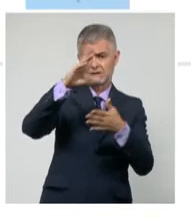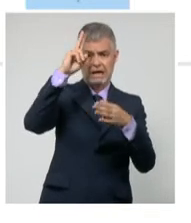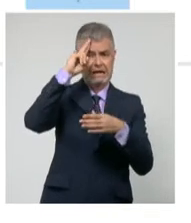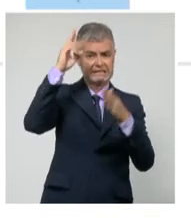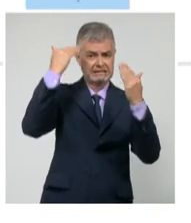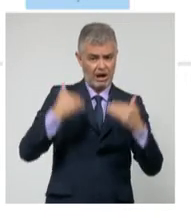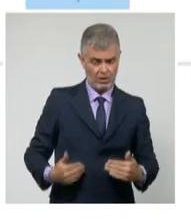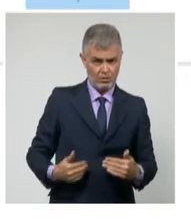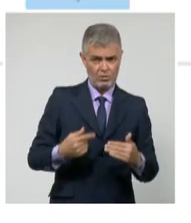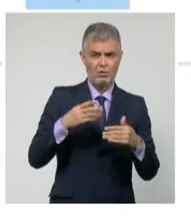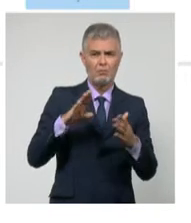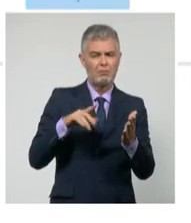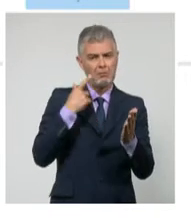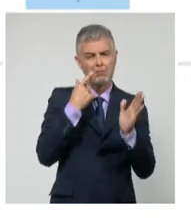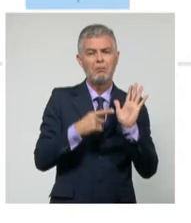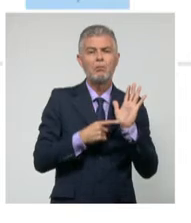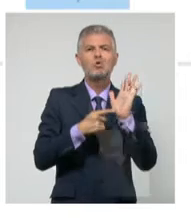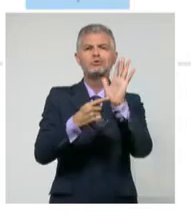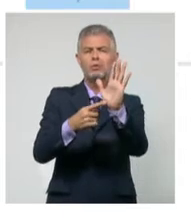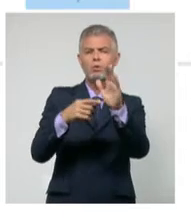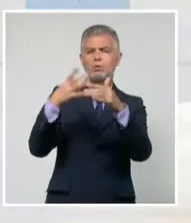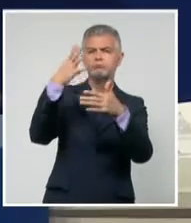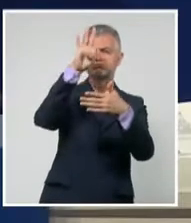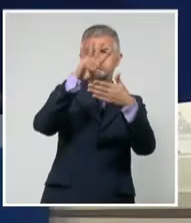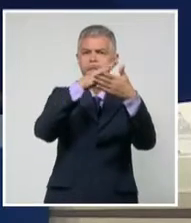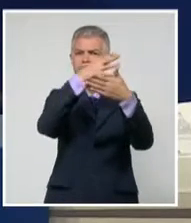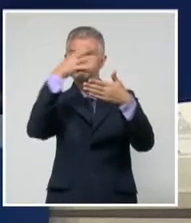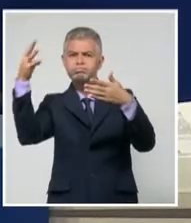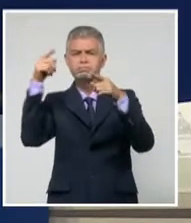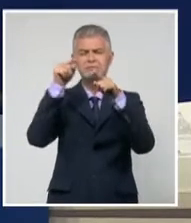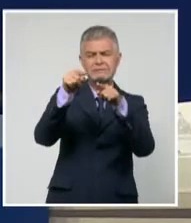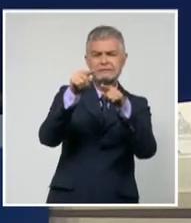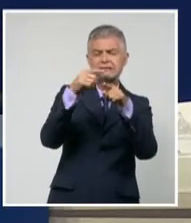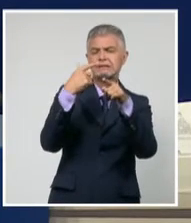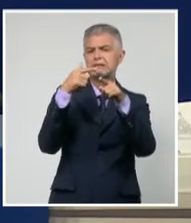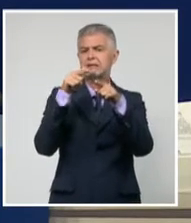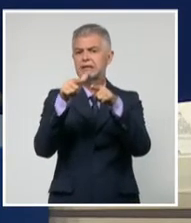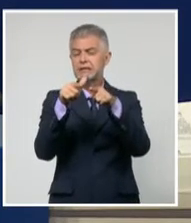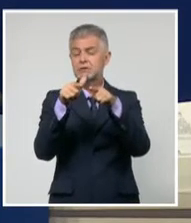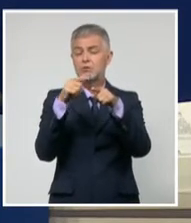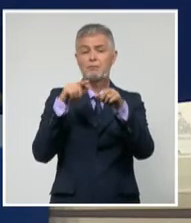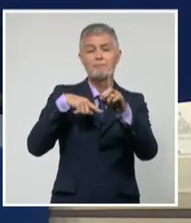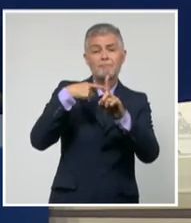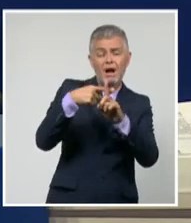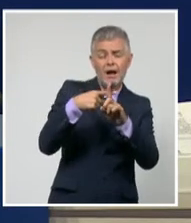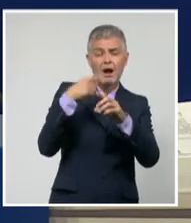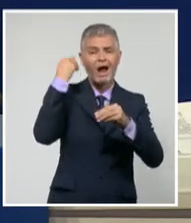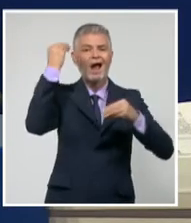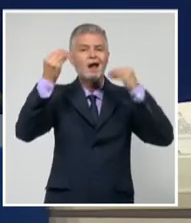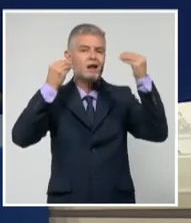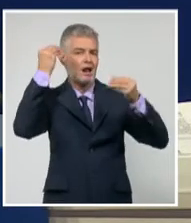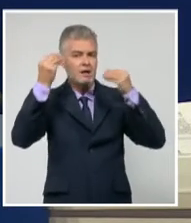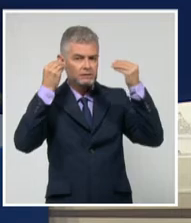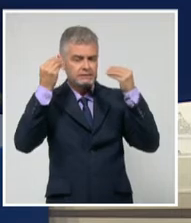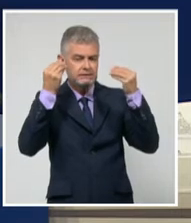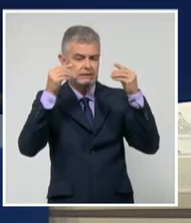la COVID-19, y que basado en esto y el análisis que él hizo, resaltó